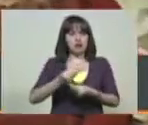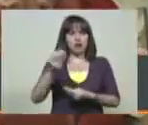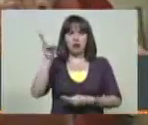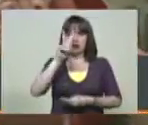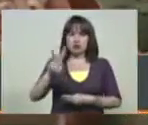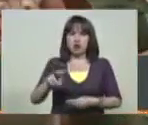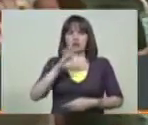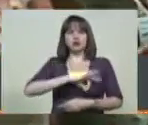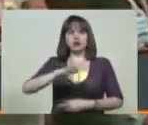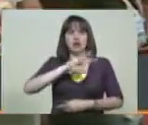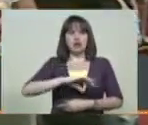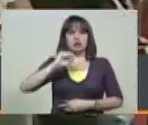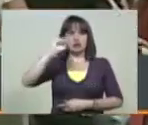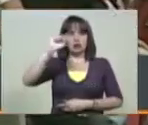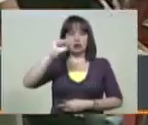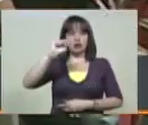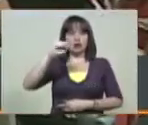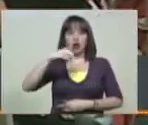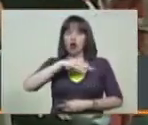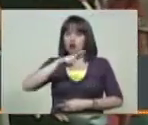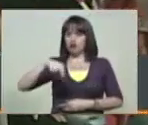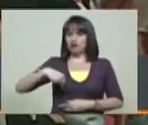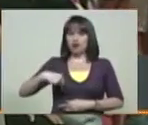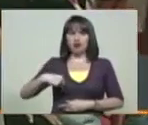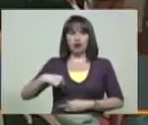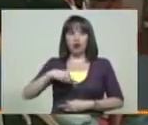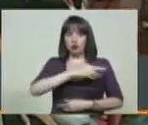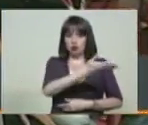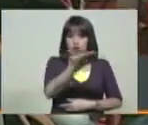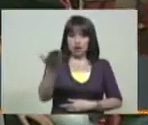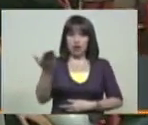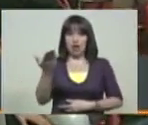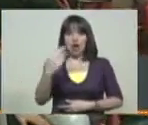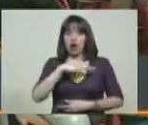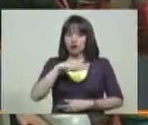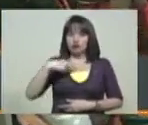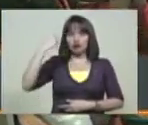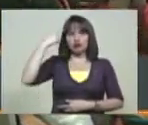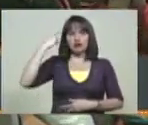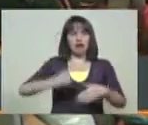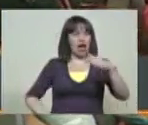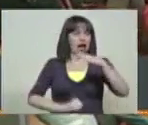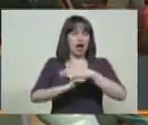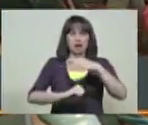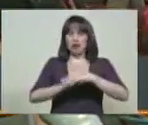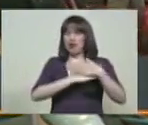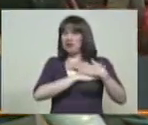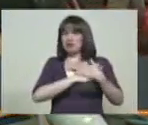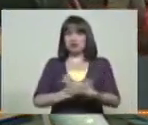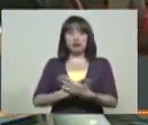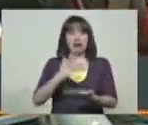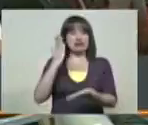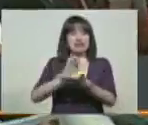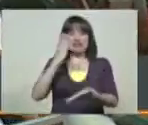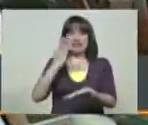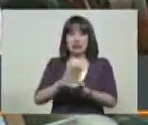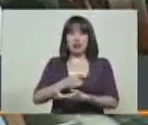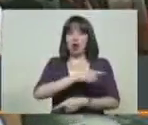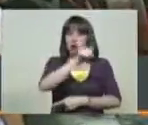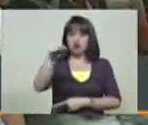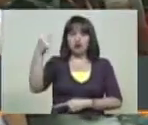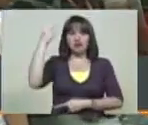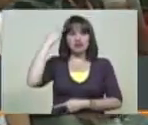socialista cuenten todos ustedes con nuestra máxima solidaridad y sepan que ustedes